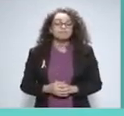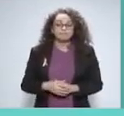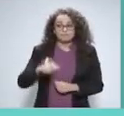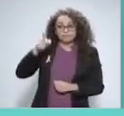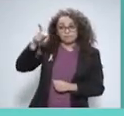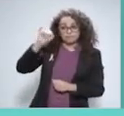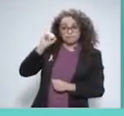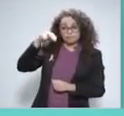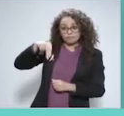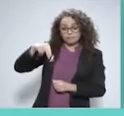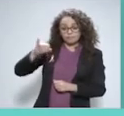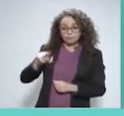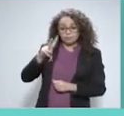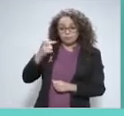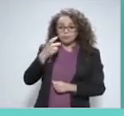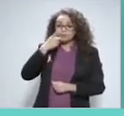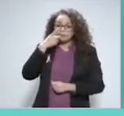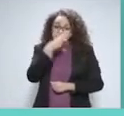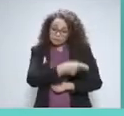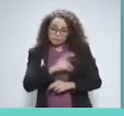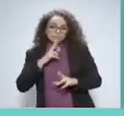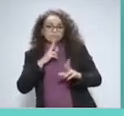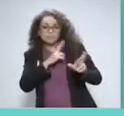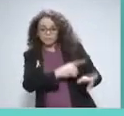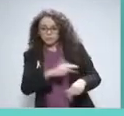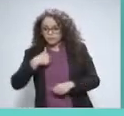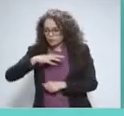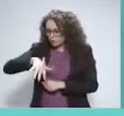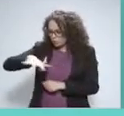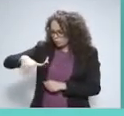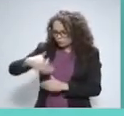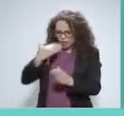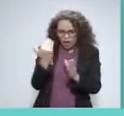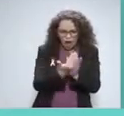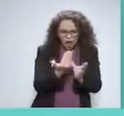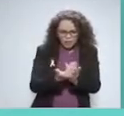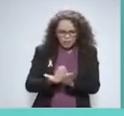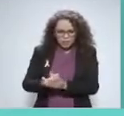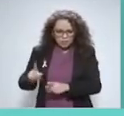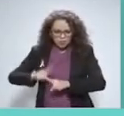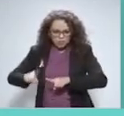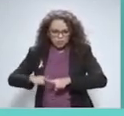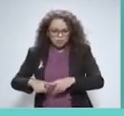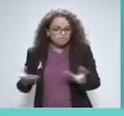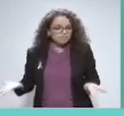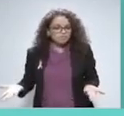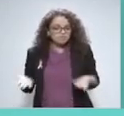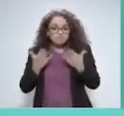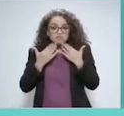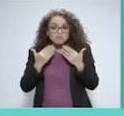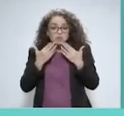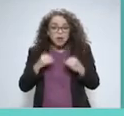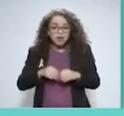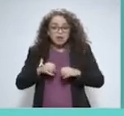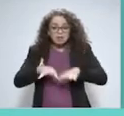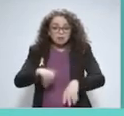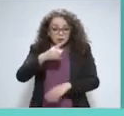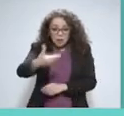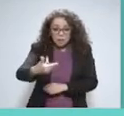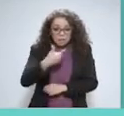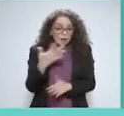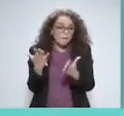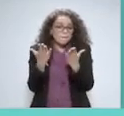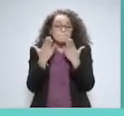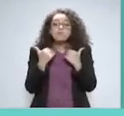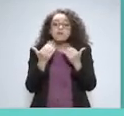después de una búsqueda exhaustiva en sus archivos, no localizó la información solicitada. Ante esta respuesta, la